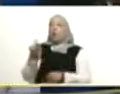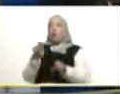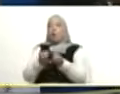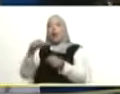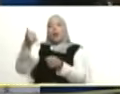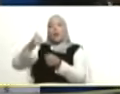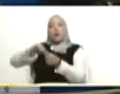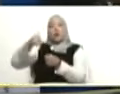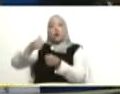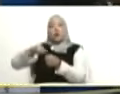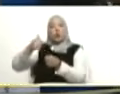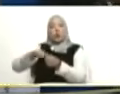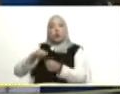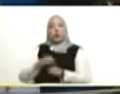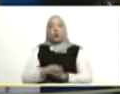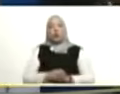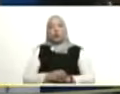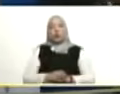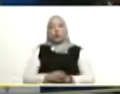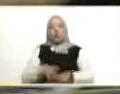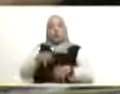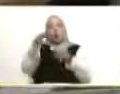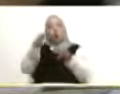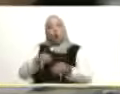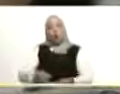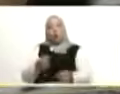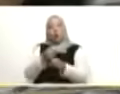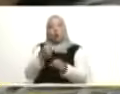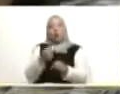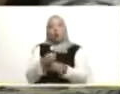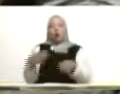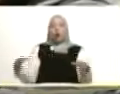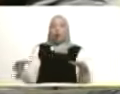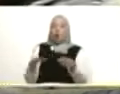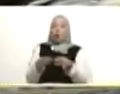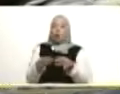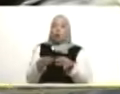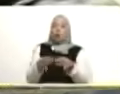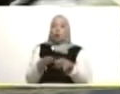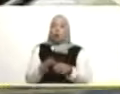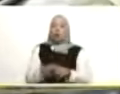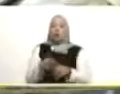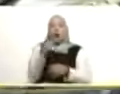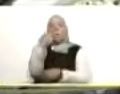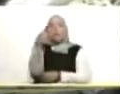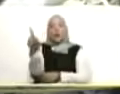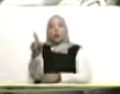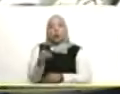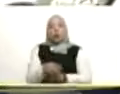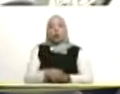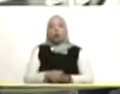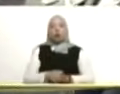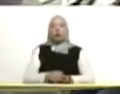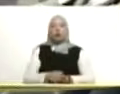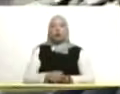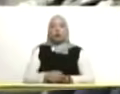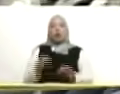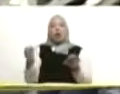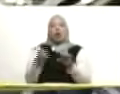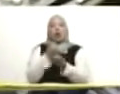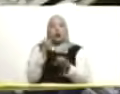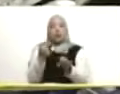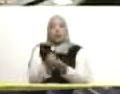por ejemplo, iremos a conformar equipos parroquiales. Y